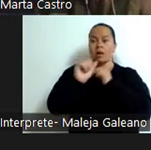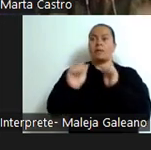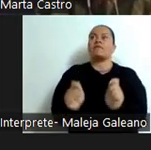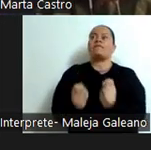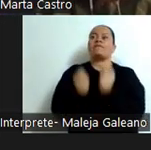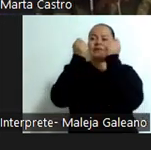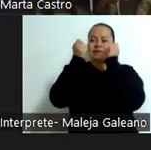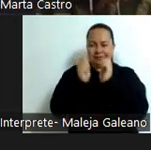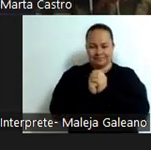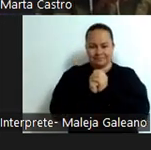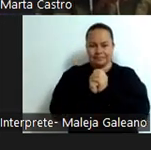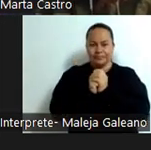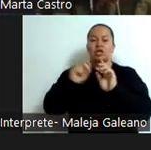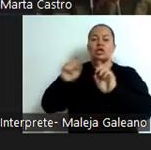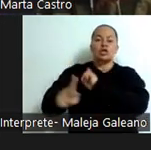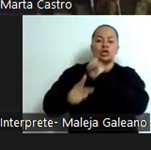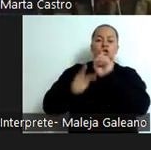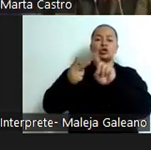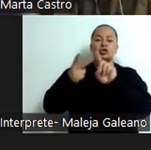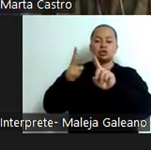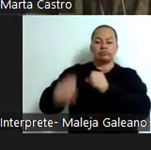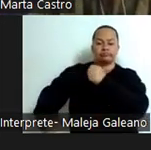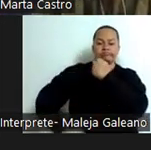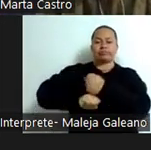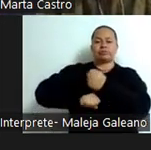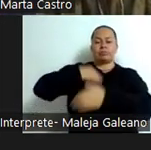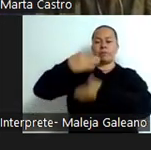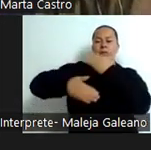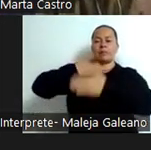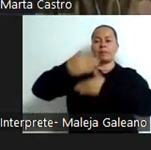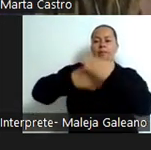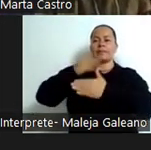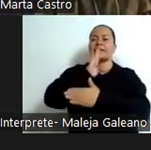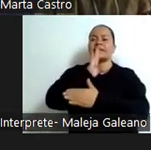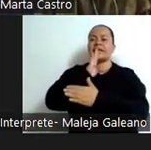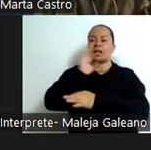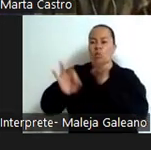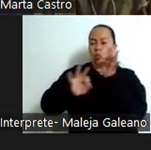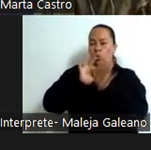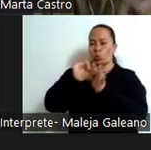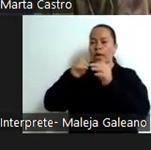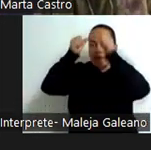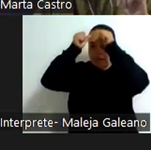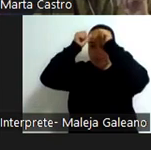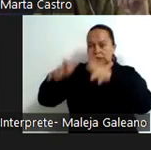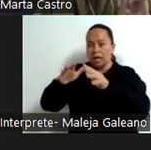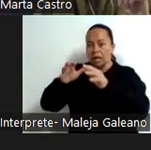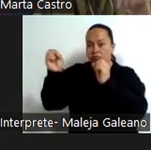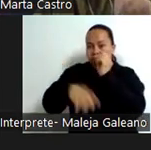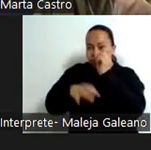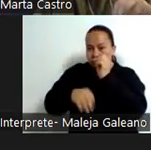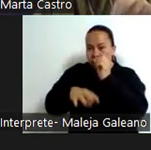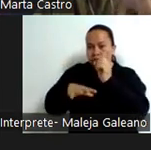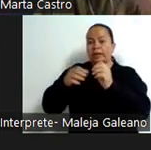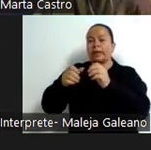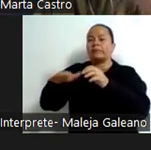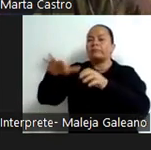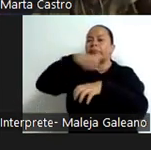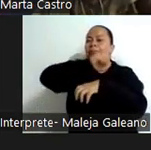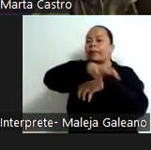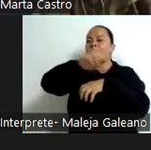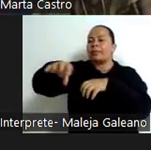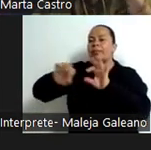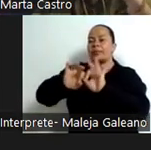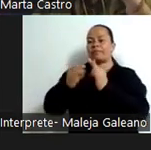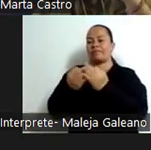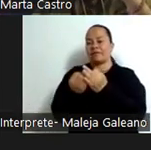dos avanzar en la corresponsabilidad social entre quienes lo proveen estado mercado sector privado y familias y habla de